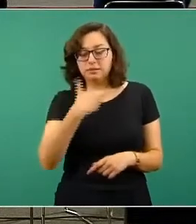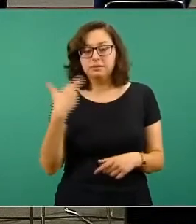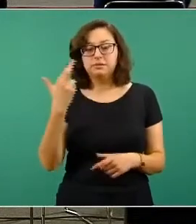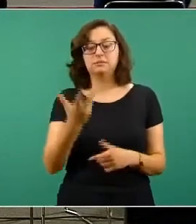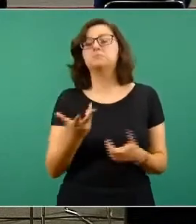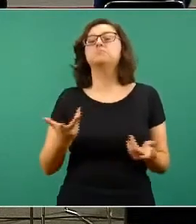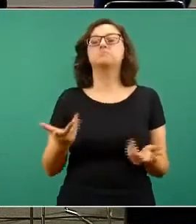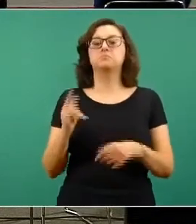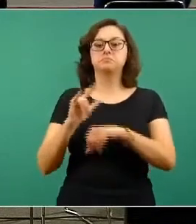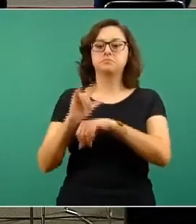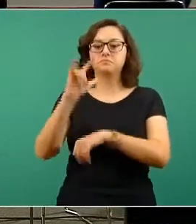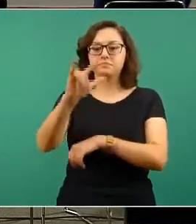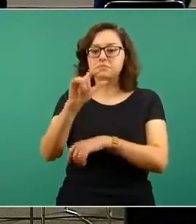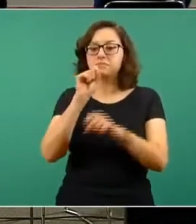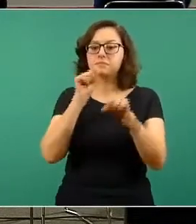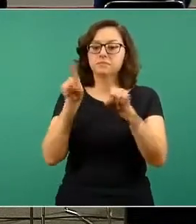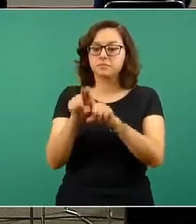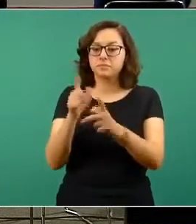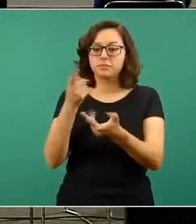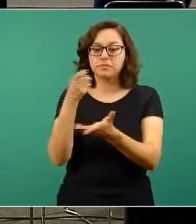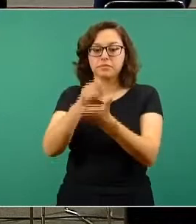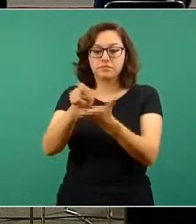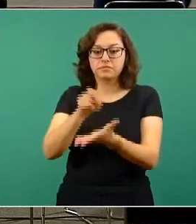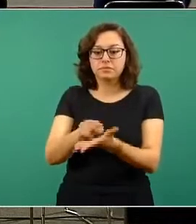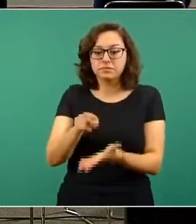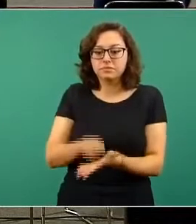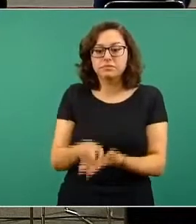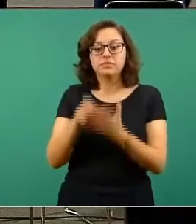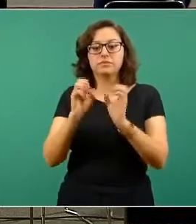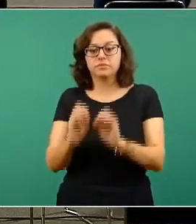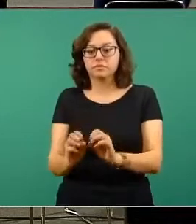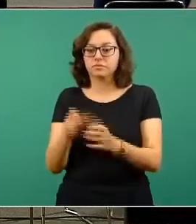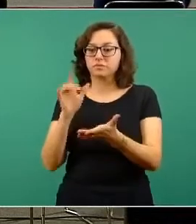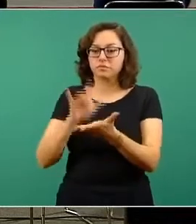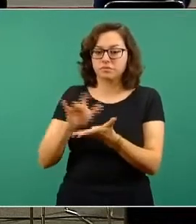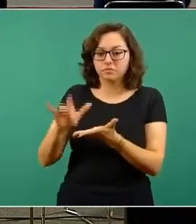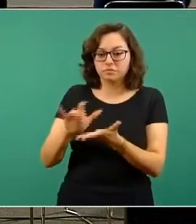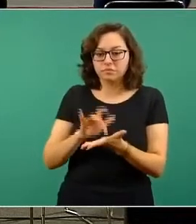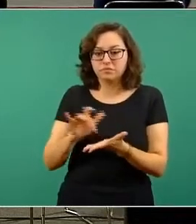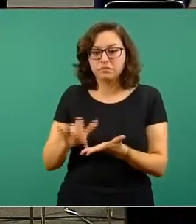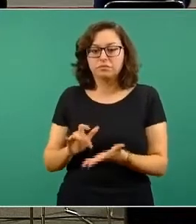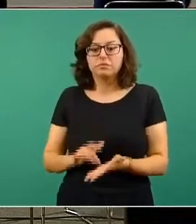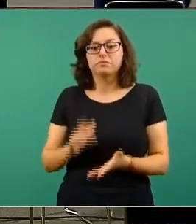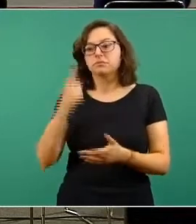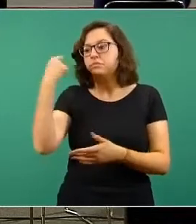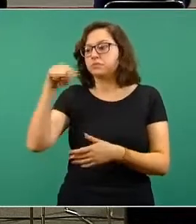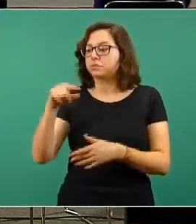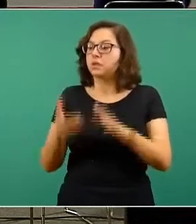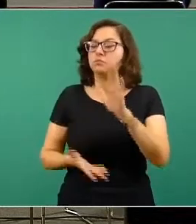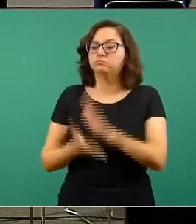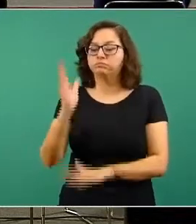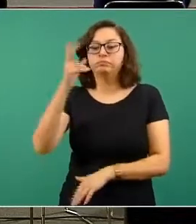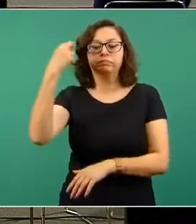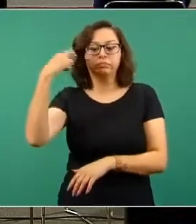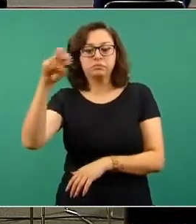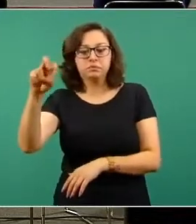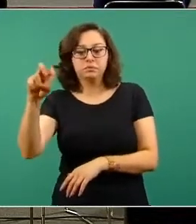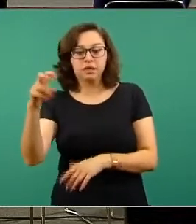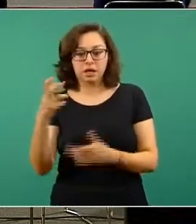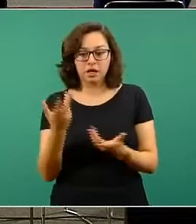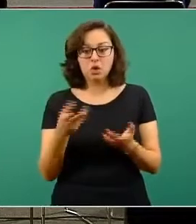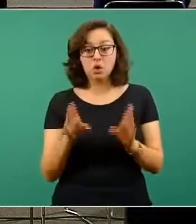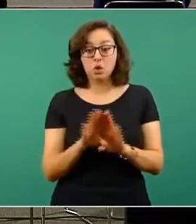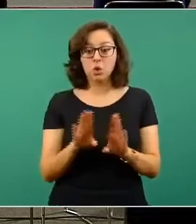los cuestionarios que se tienen que llenar, ya sea en papel o de manera digital, para poder contribuir a estos filtros sanitarios a identificar